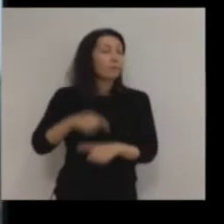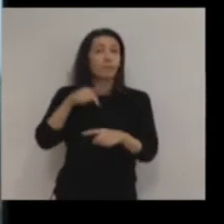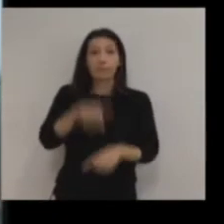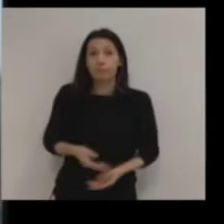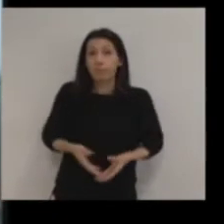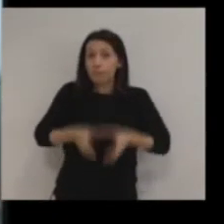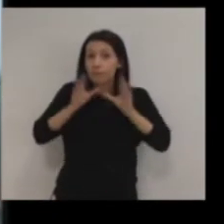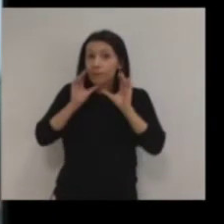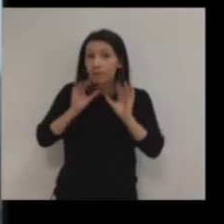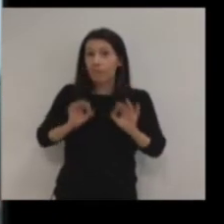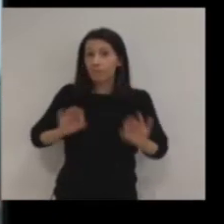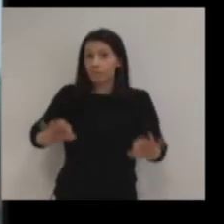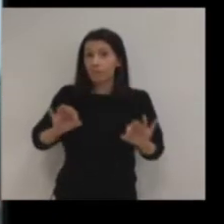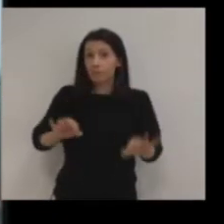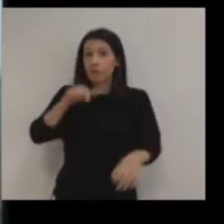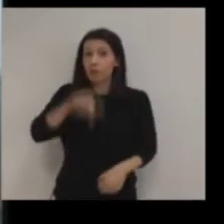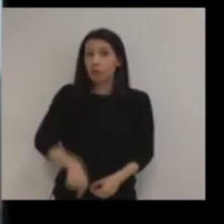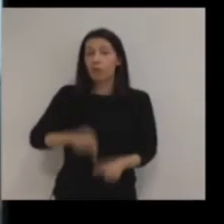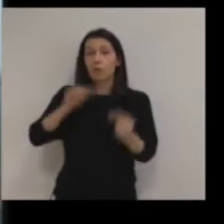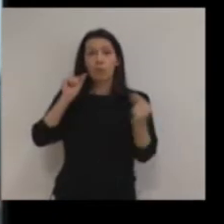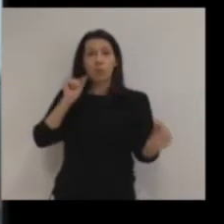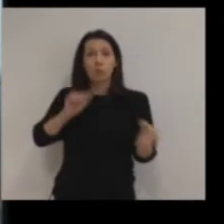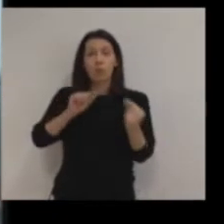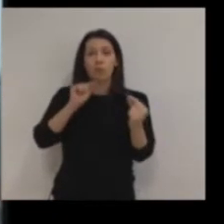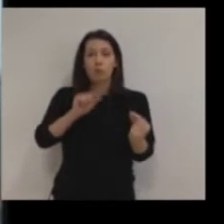concreto, lo que vamos a debatir hoy,